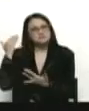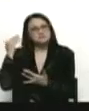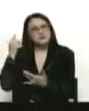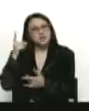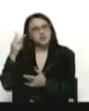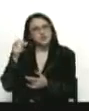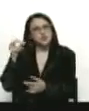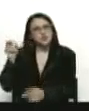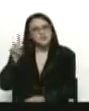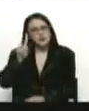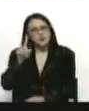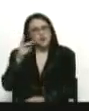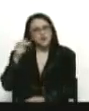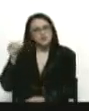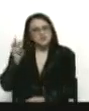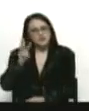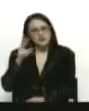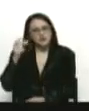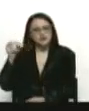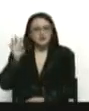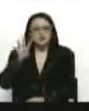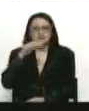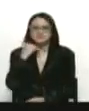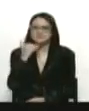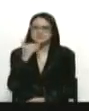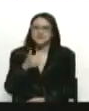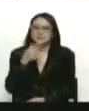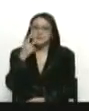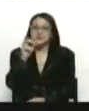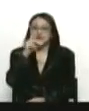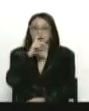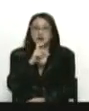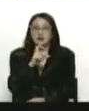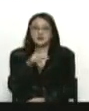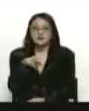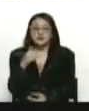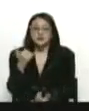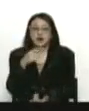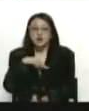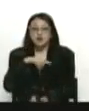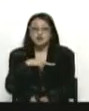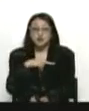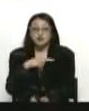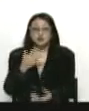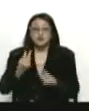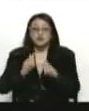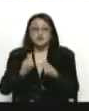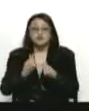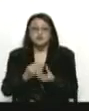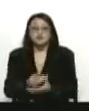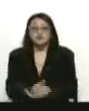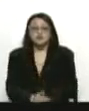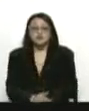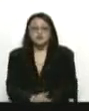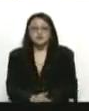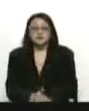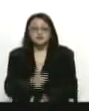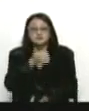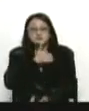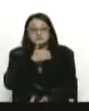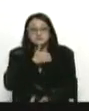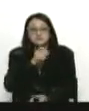2002, 2003, 2004. Hace casi más de 20 años ya nosotros vivimos esa